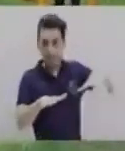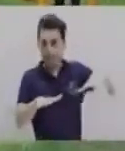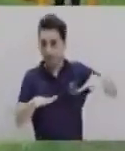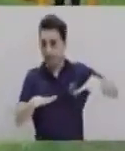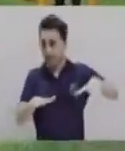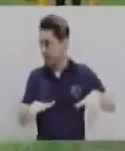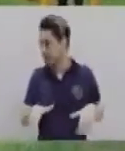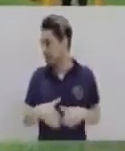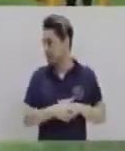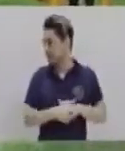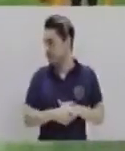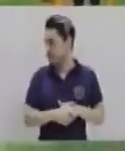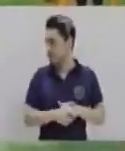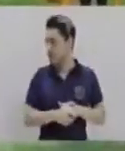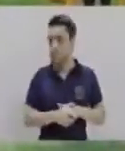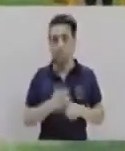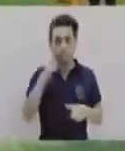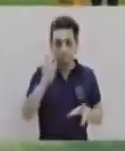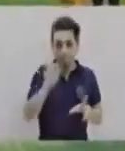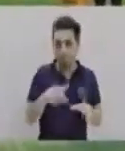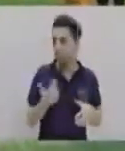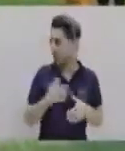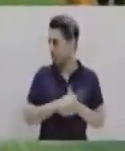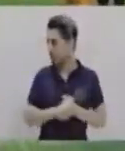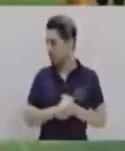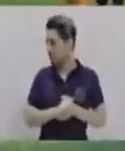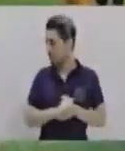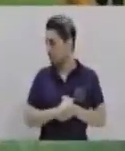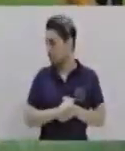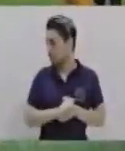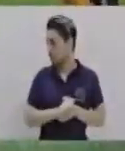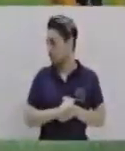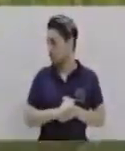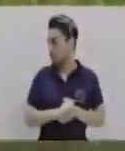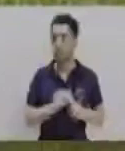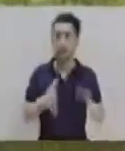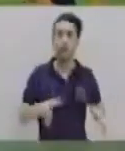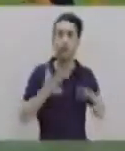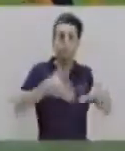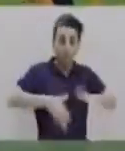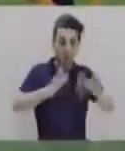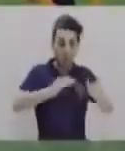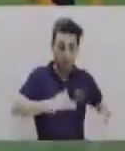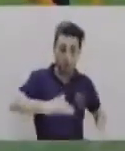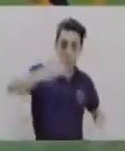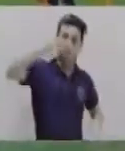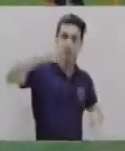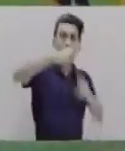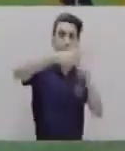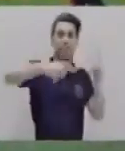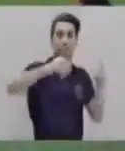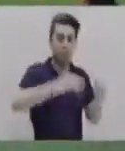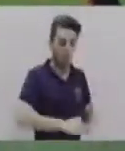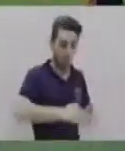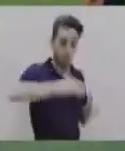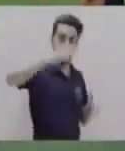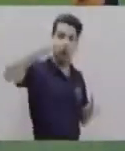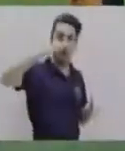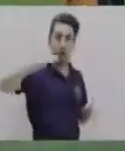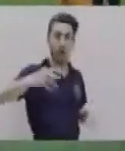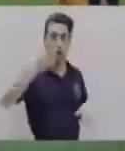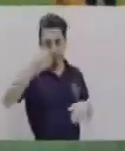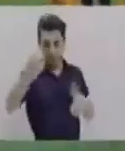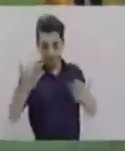altura. Tiro a gol, media altura, solo es referencia. Venimos, vea, media altura.